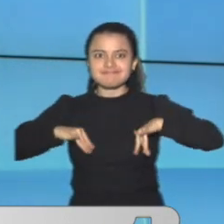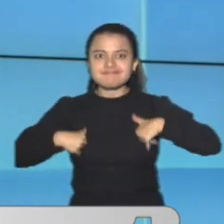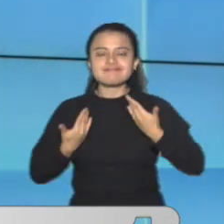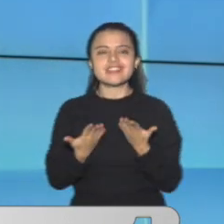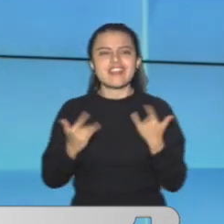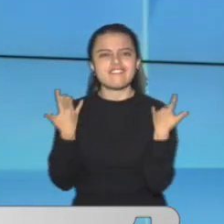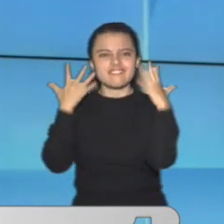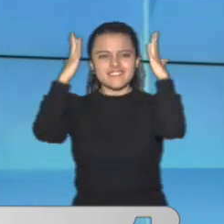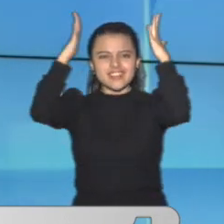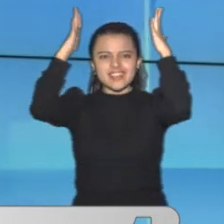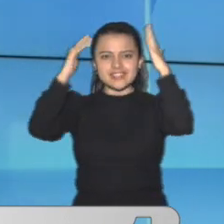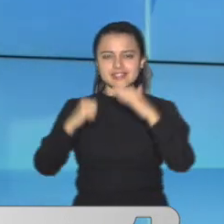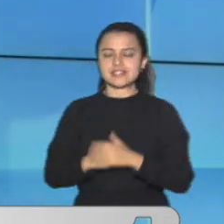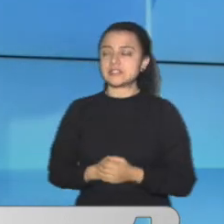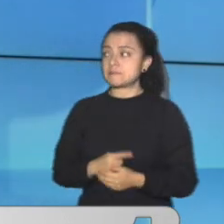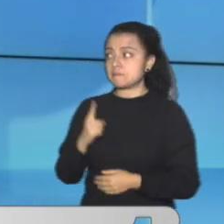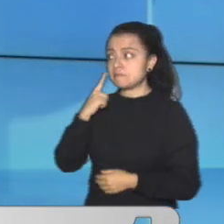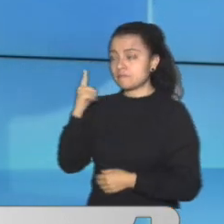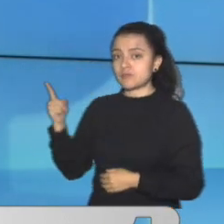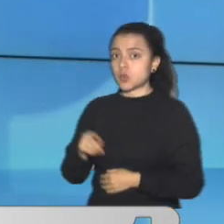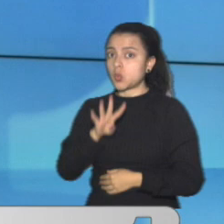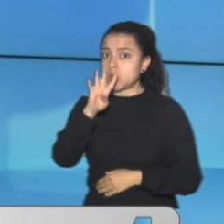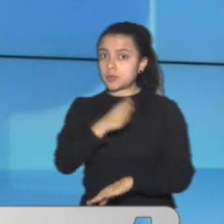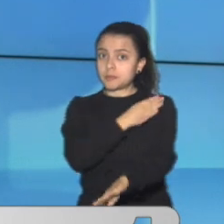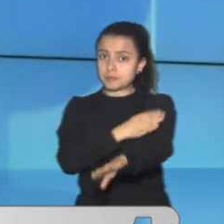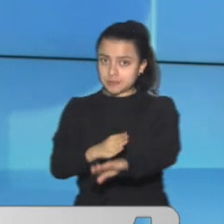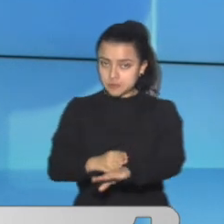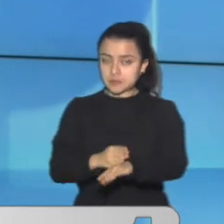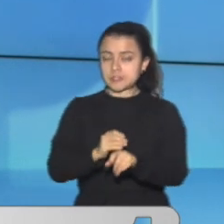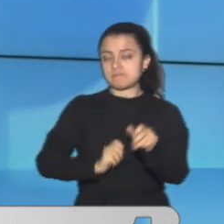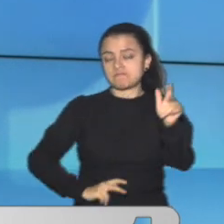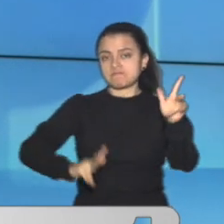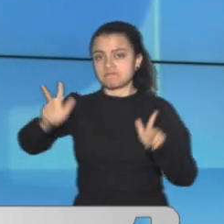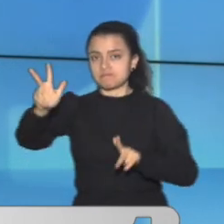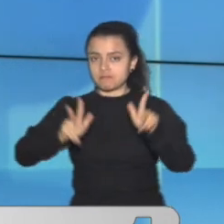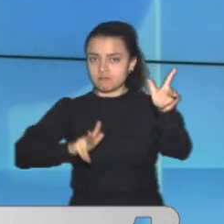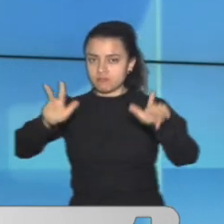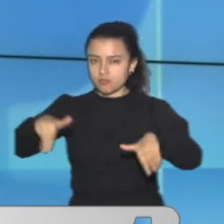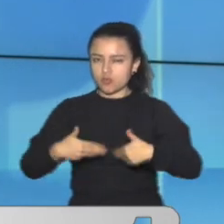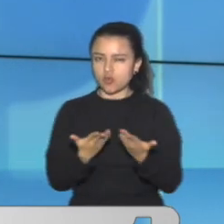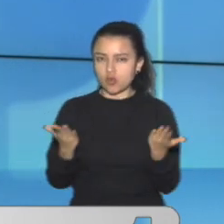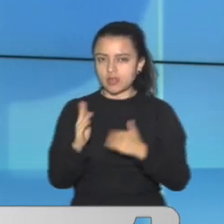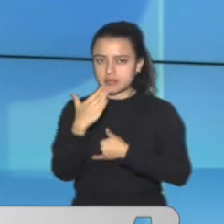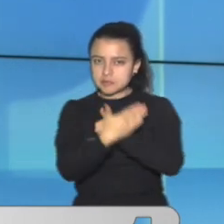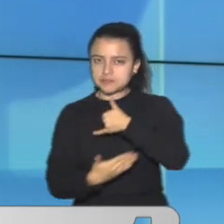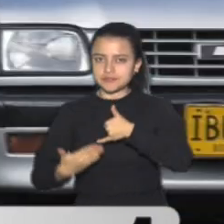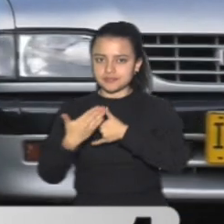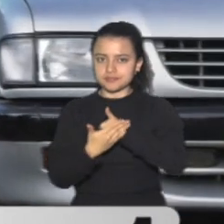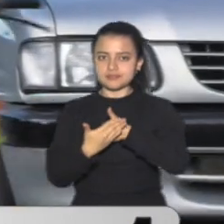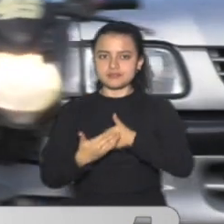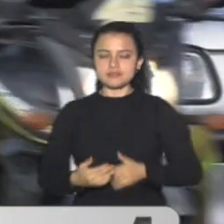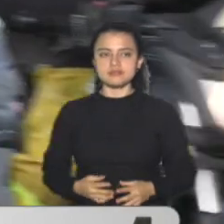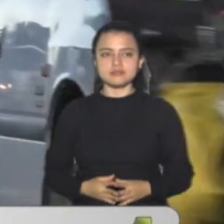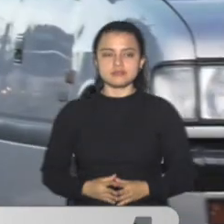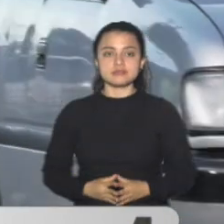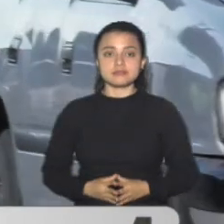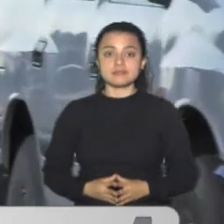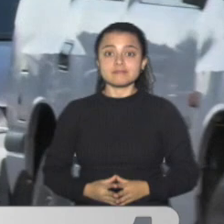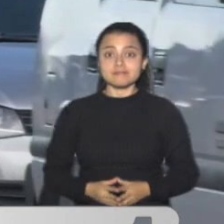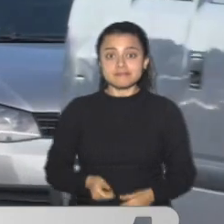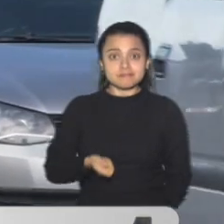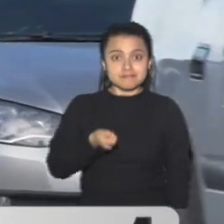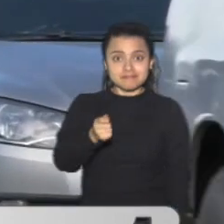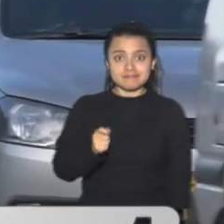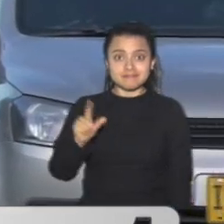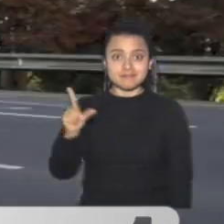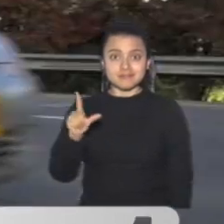san pablo cerca de 4 millones de vehículos paso peaje se movilizaría por las carreteras del país para este puente